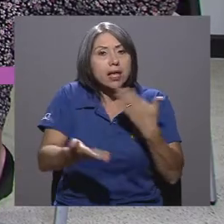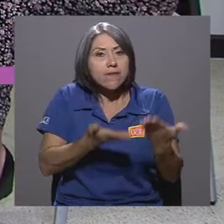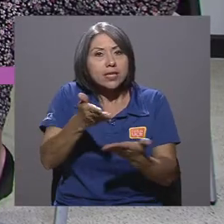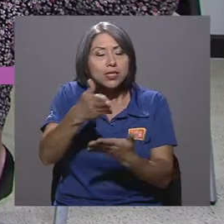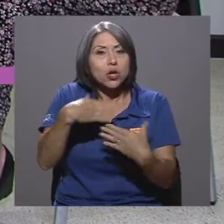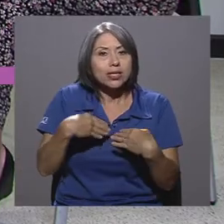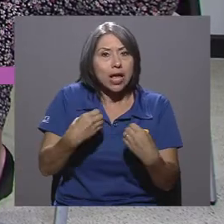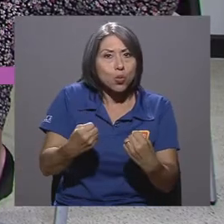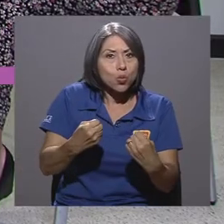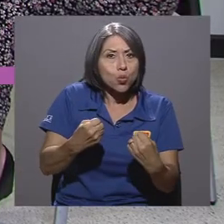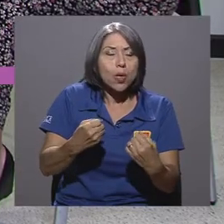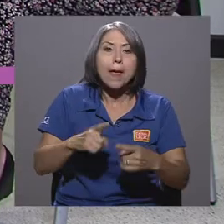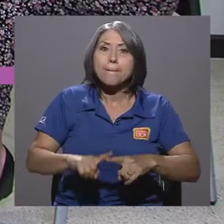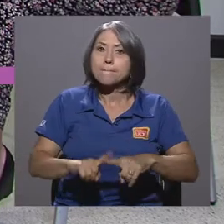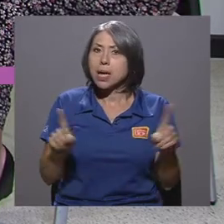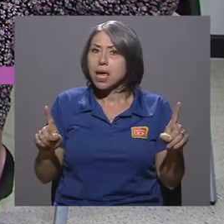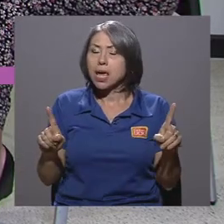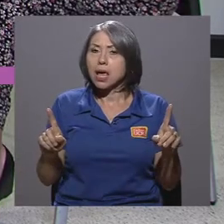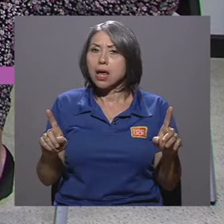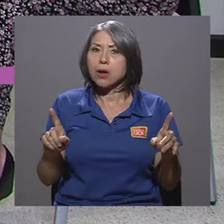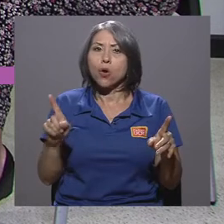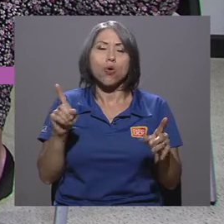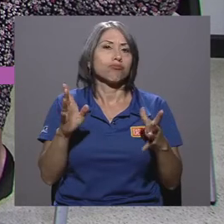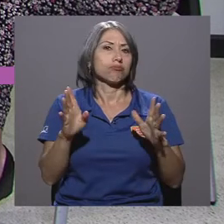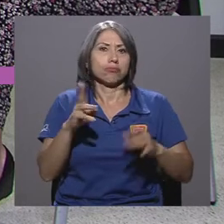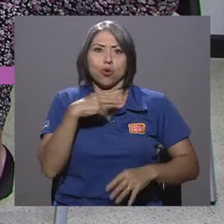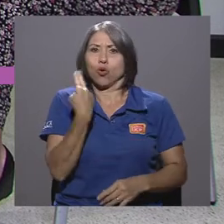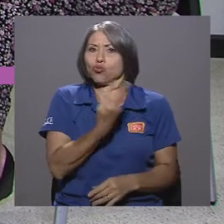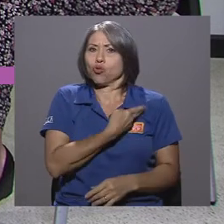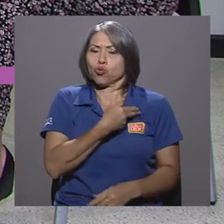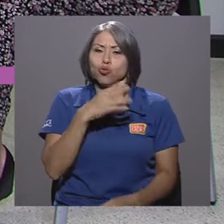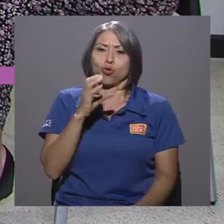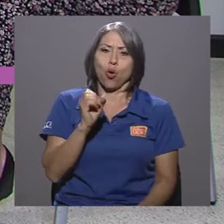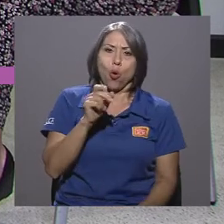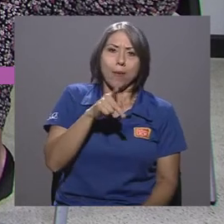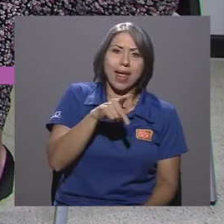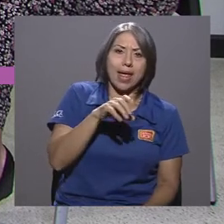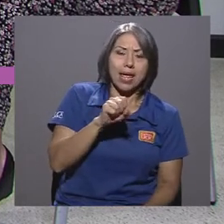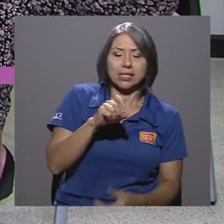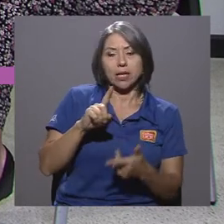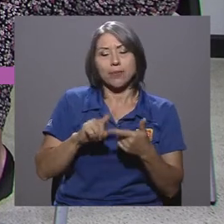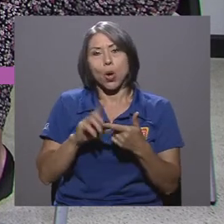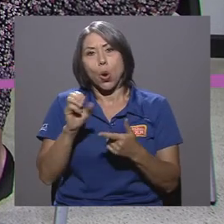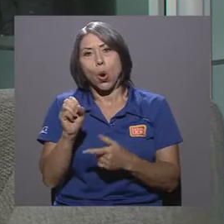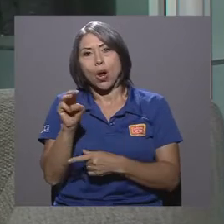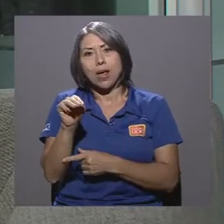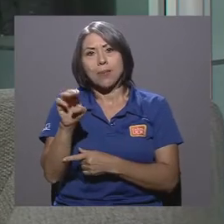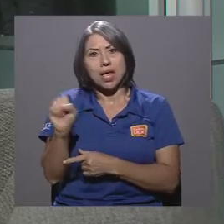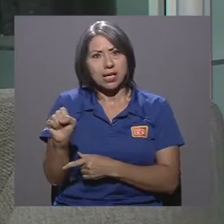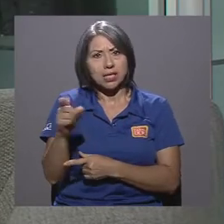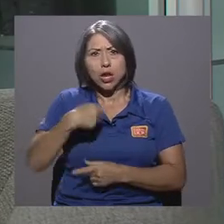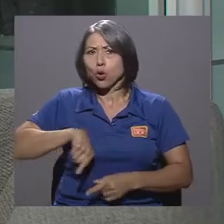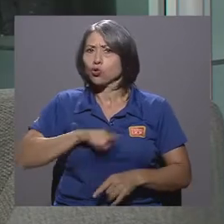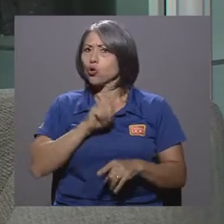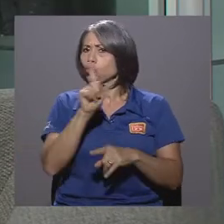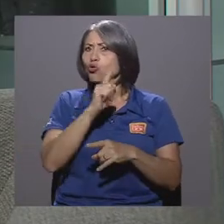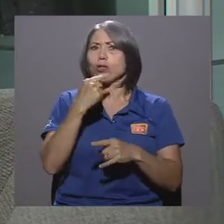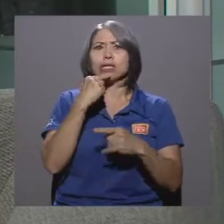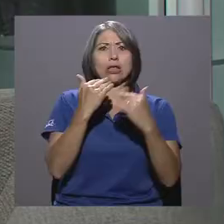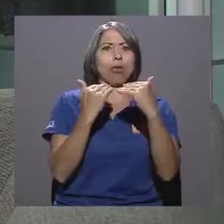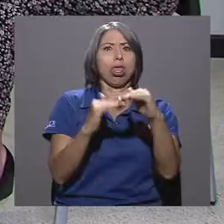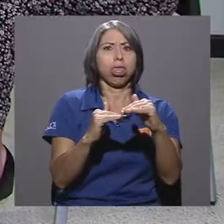gripe, pero de ninguna manera nosotros como OPS y OMS estamos apoyando la restricción a nivel de